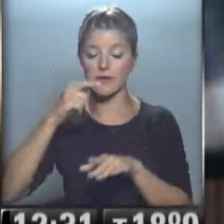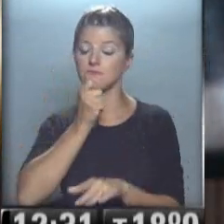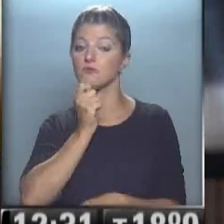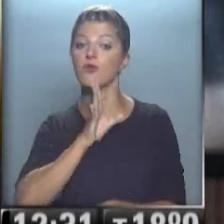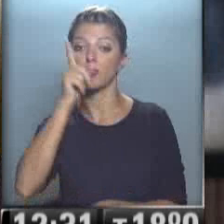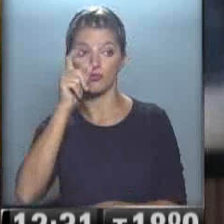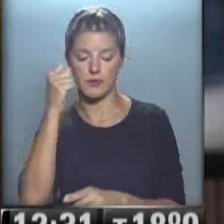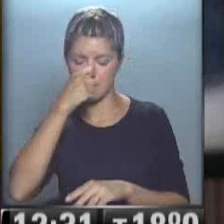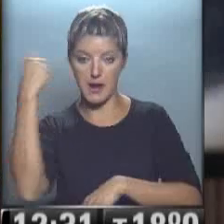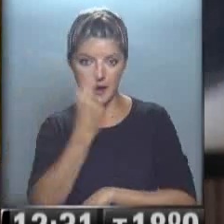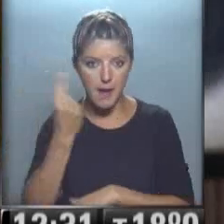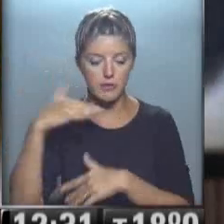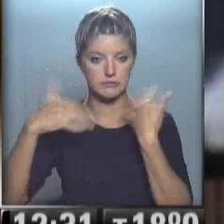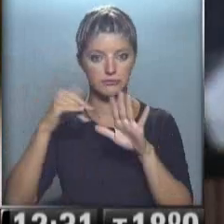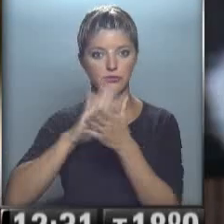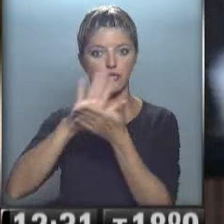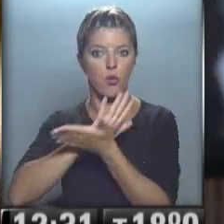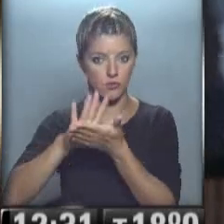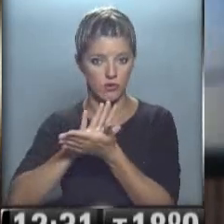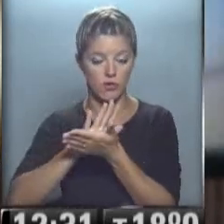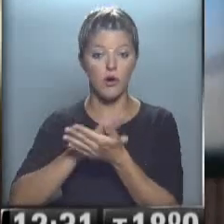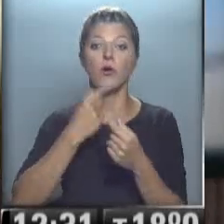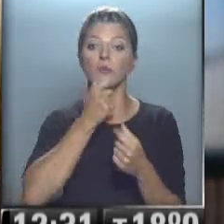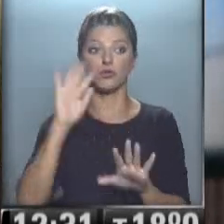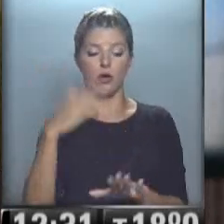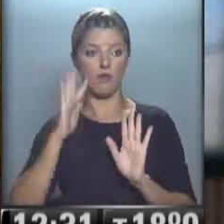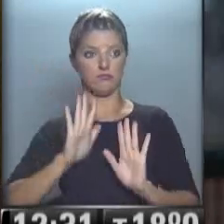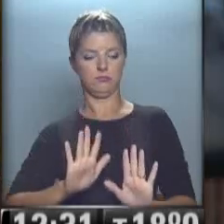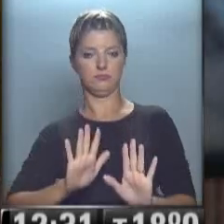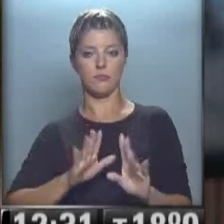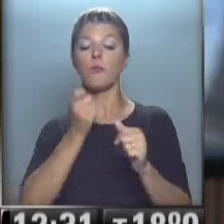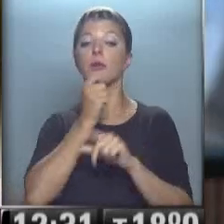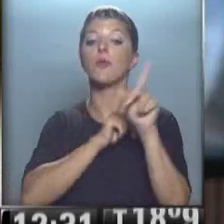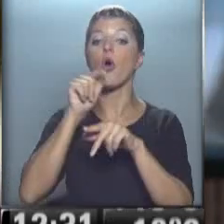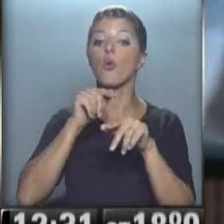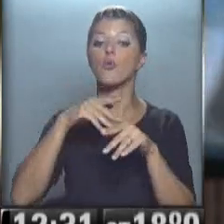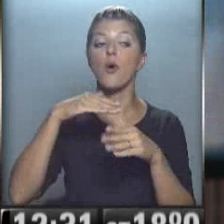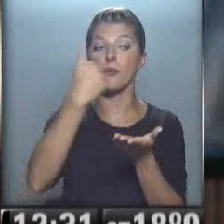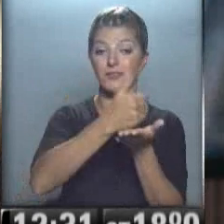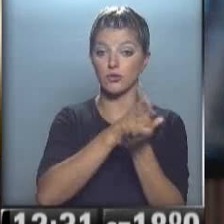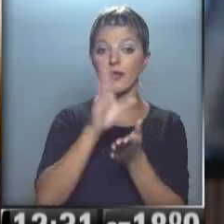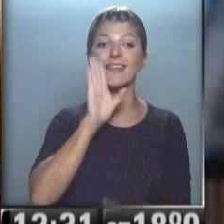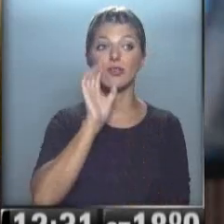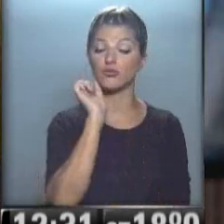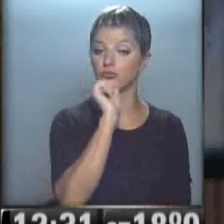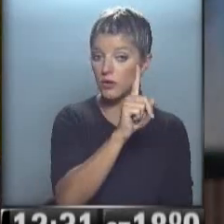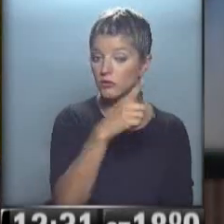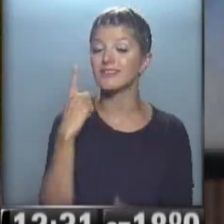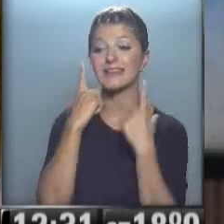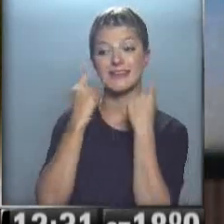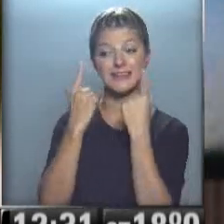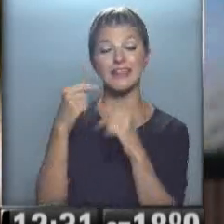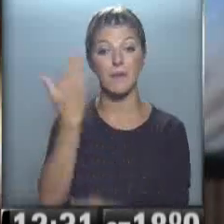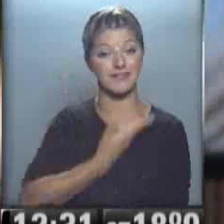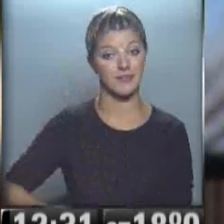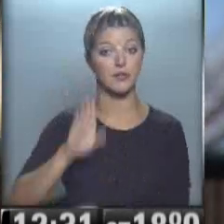sorprendidos incluso hay sectores del partido republicano en Estados Unidos que critican al presidente Obama